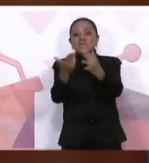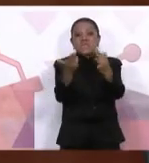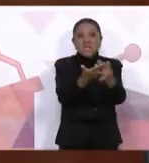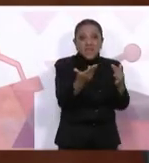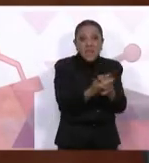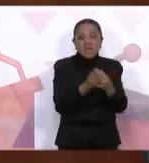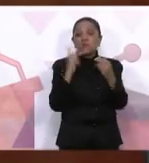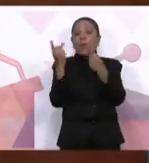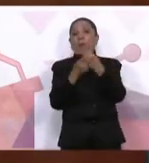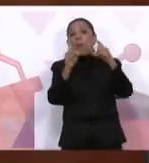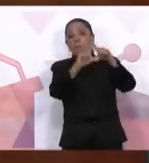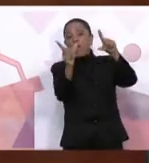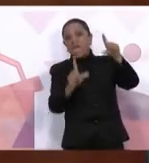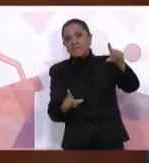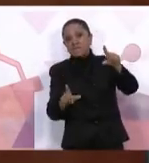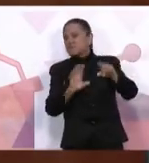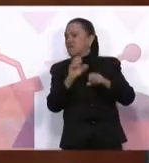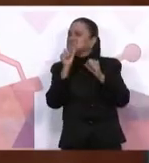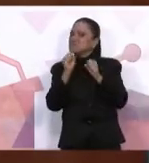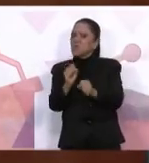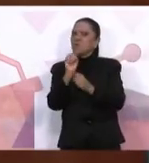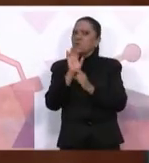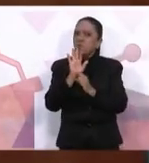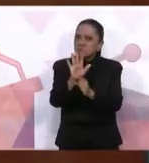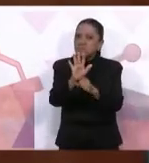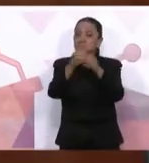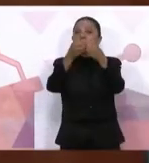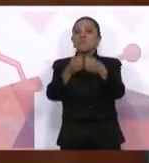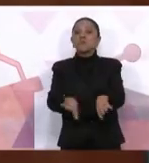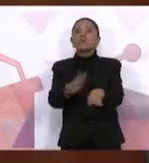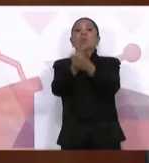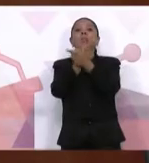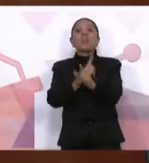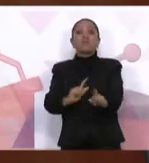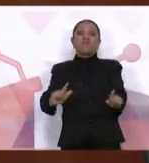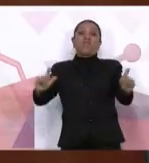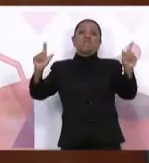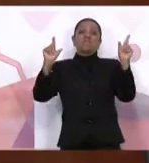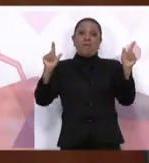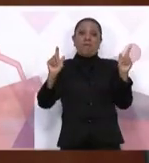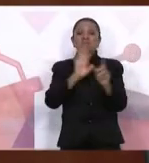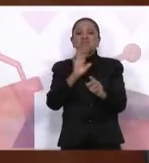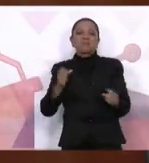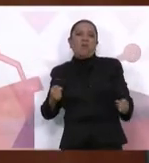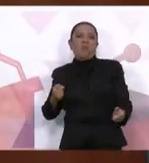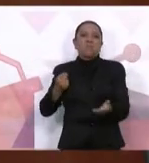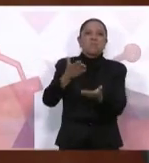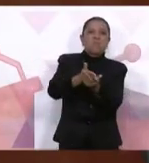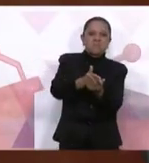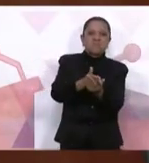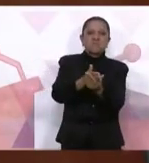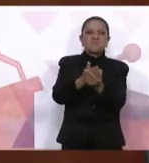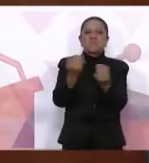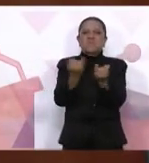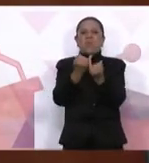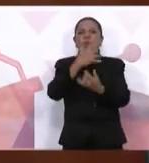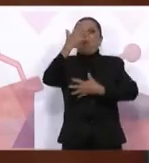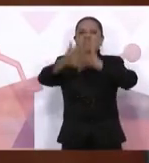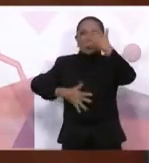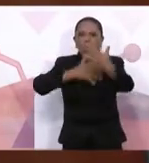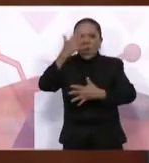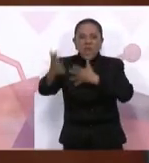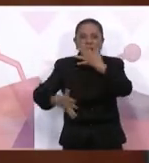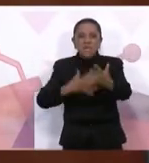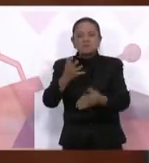territorio nacional se perdieron las libertades democráticas y se impuesto la racionalidad de la violencia lamentó que